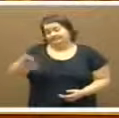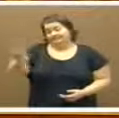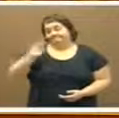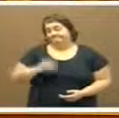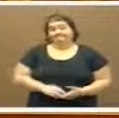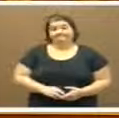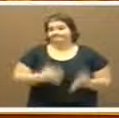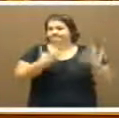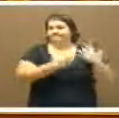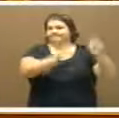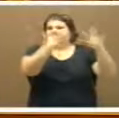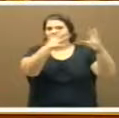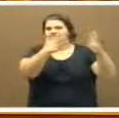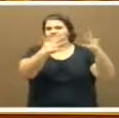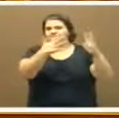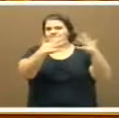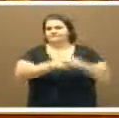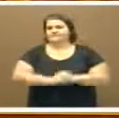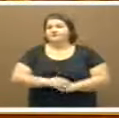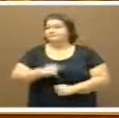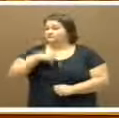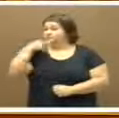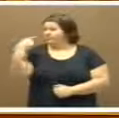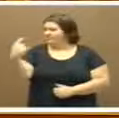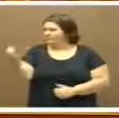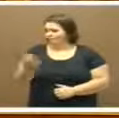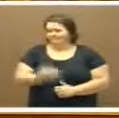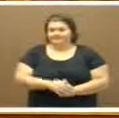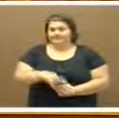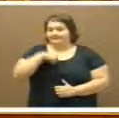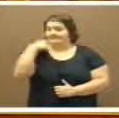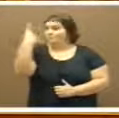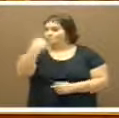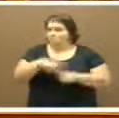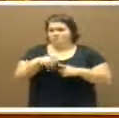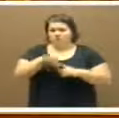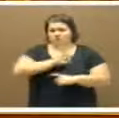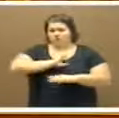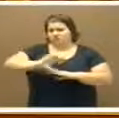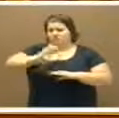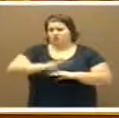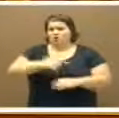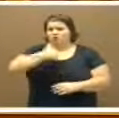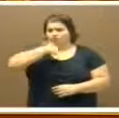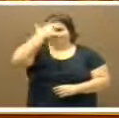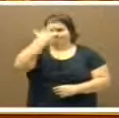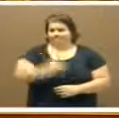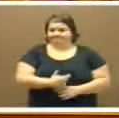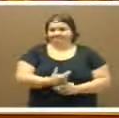Pero le diré una cosa, señor consejero. Yo no soy